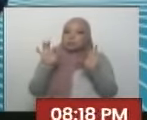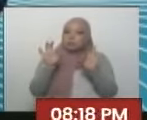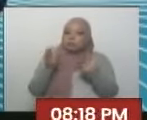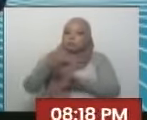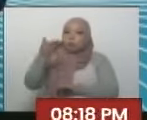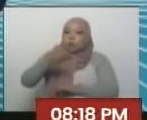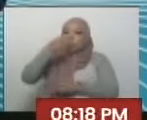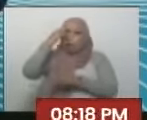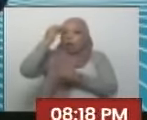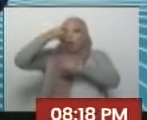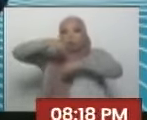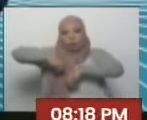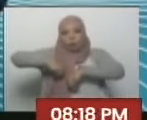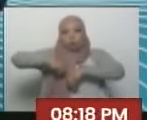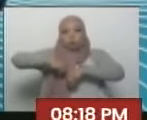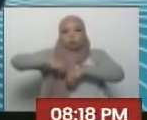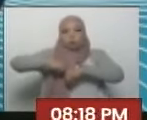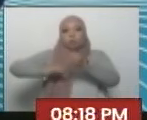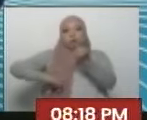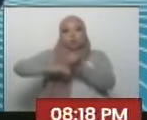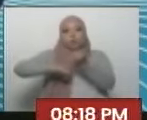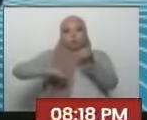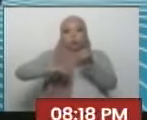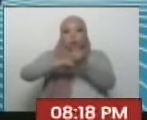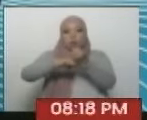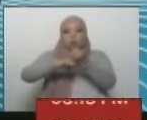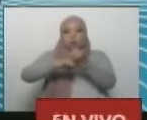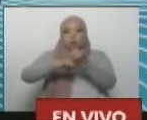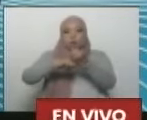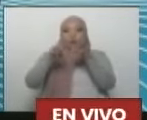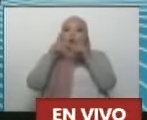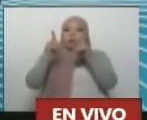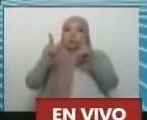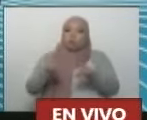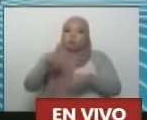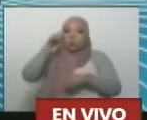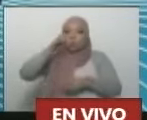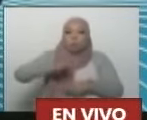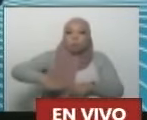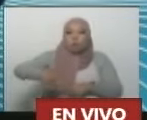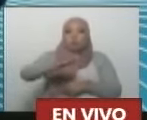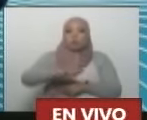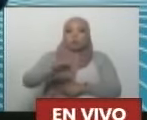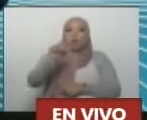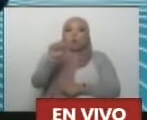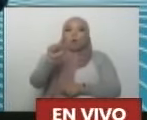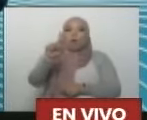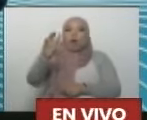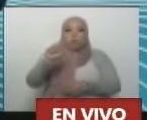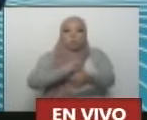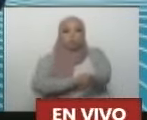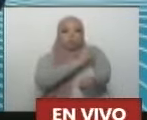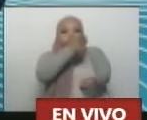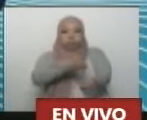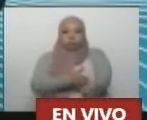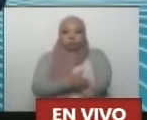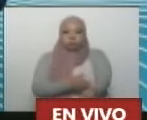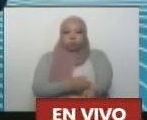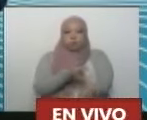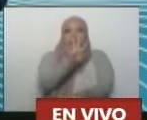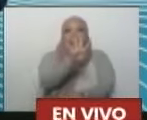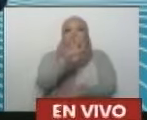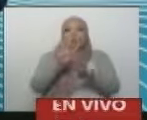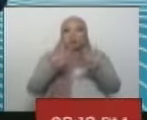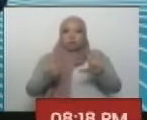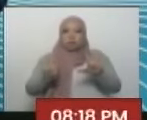estos acuerdos alcanzados han sido apoyados por o de manera decidida por los pueblos del ALBA, por 57 países árabes